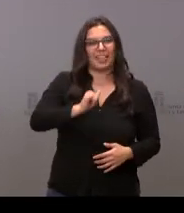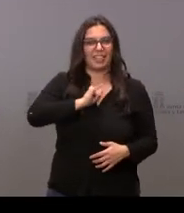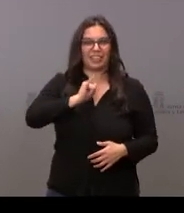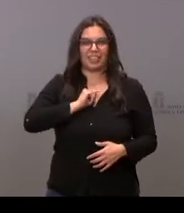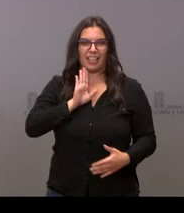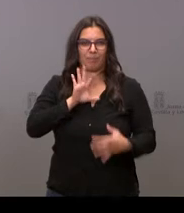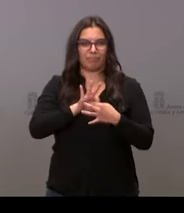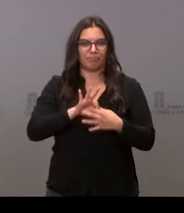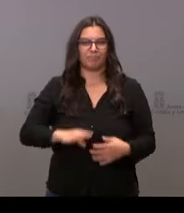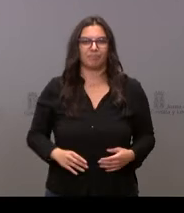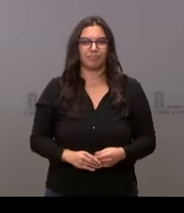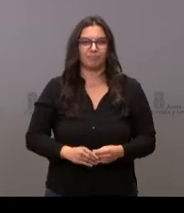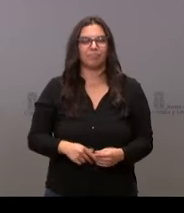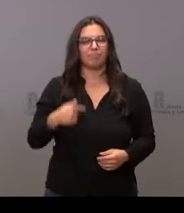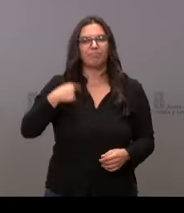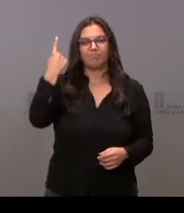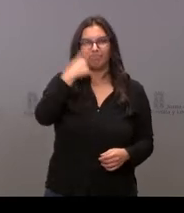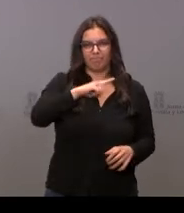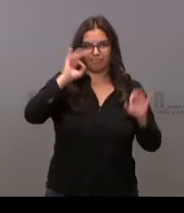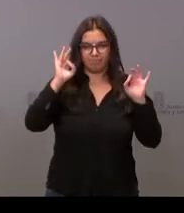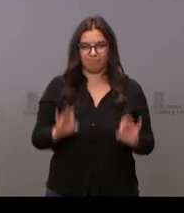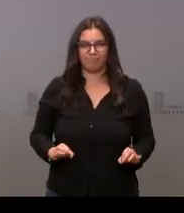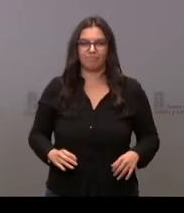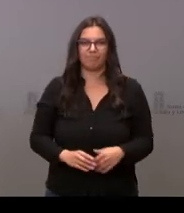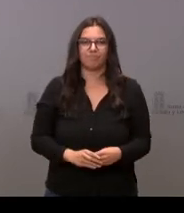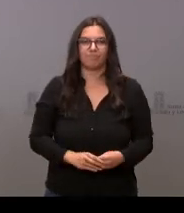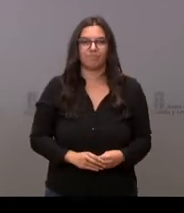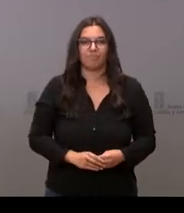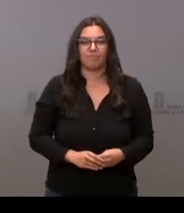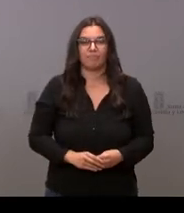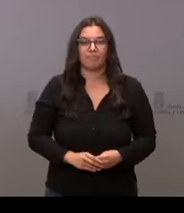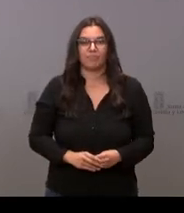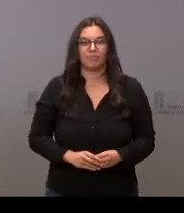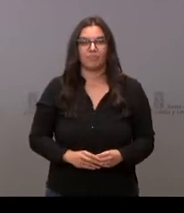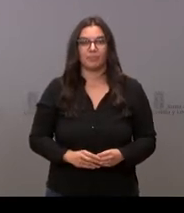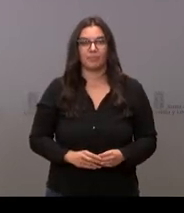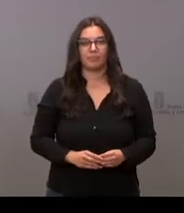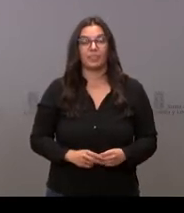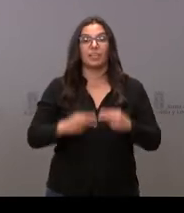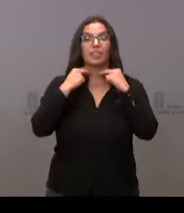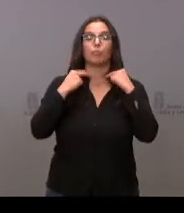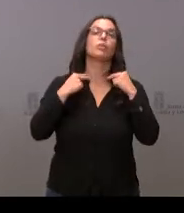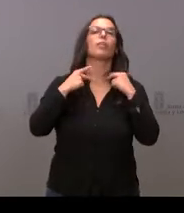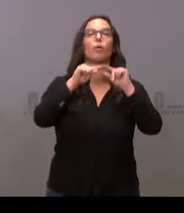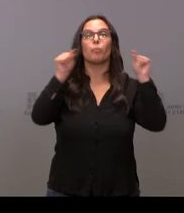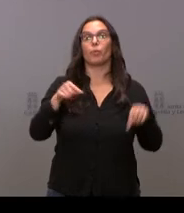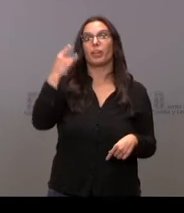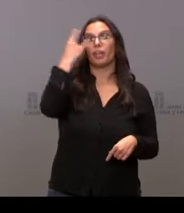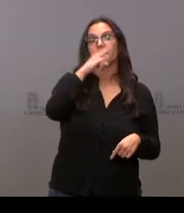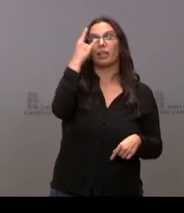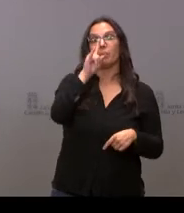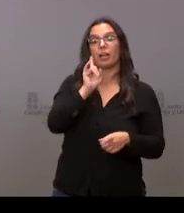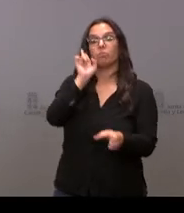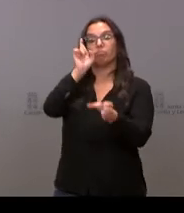identidad estoy convencido que la incorporación de la diputación provincial de salamanca este acuerdo